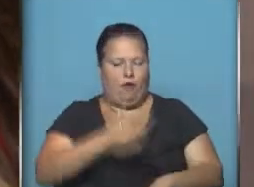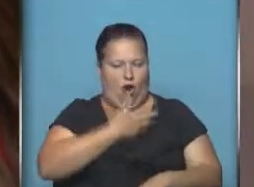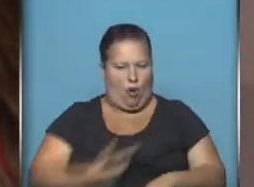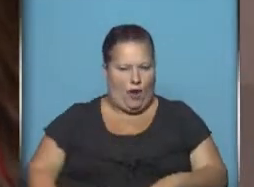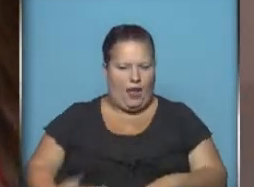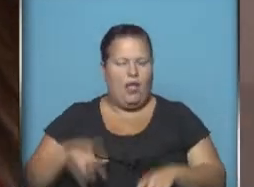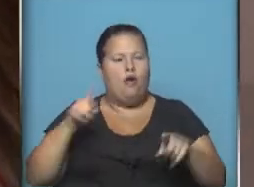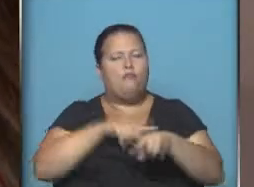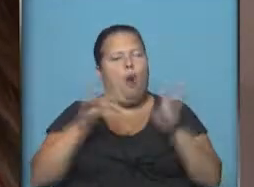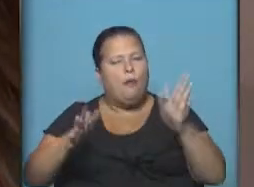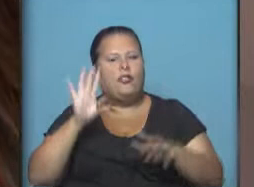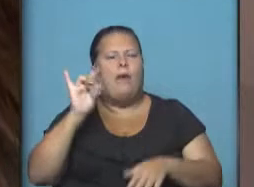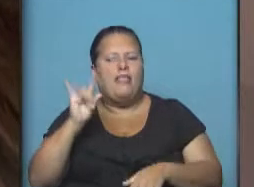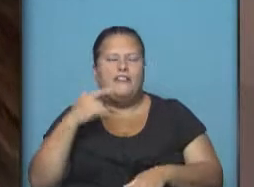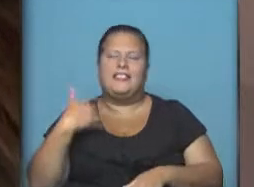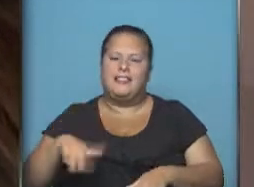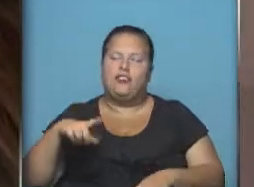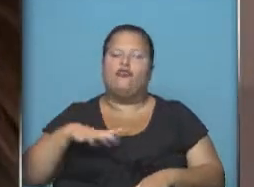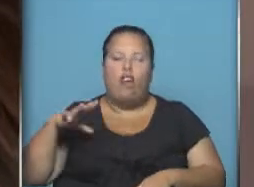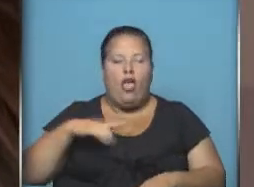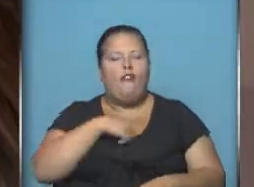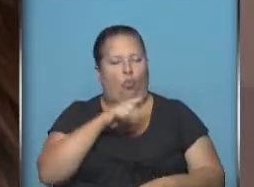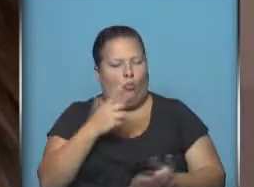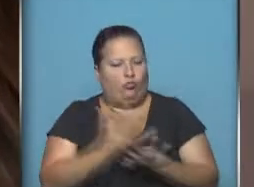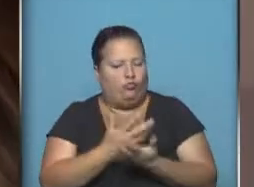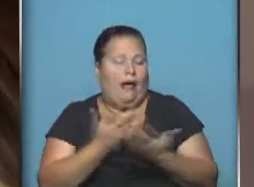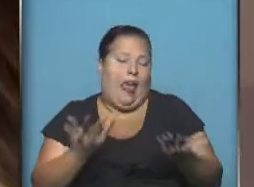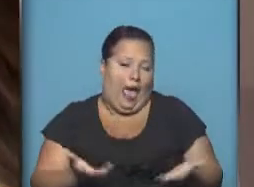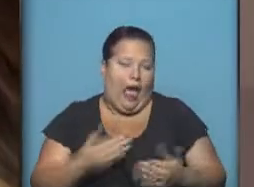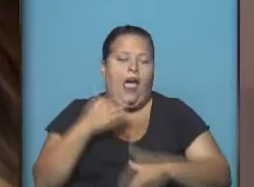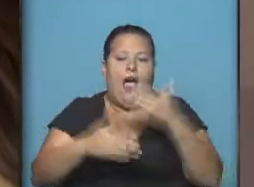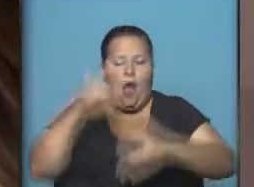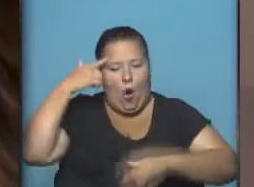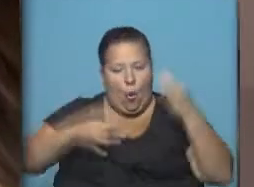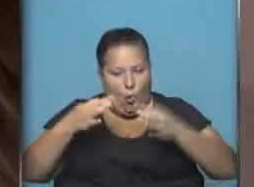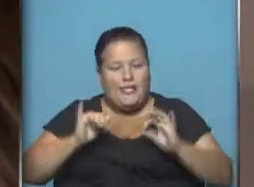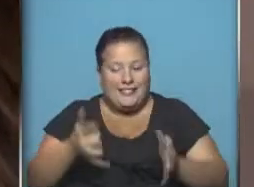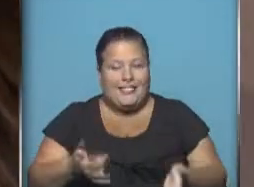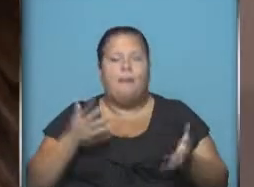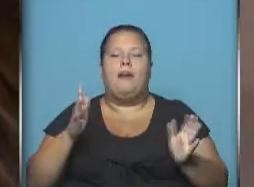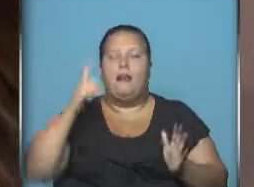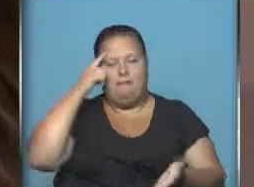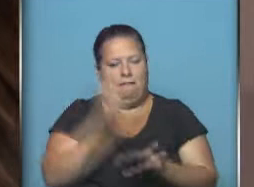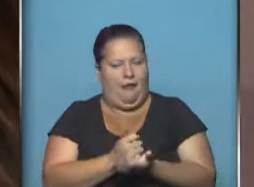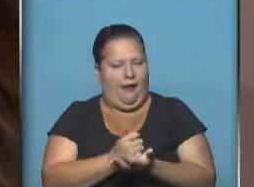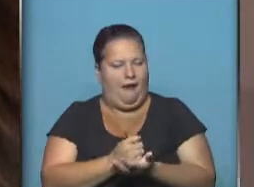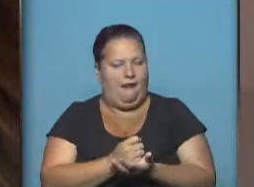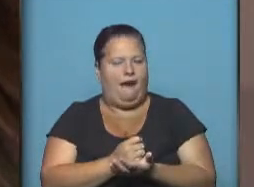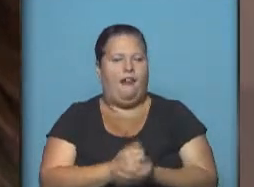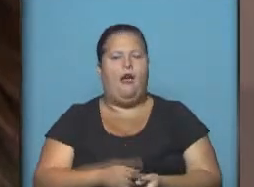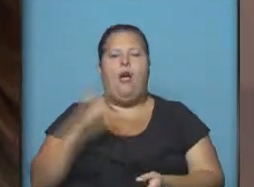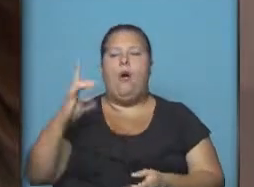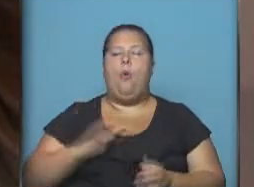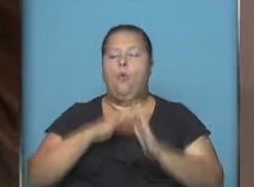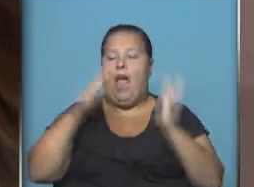de las etapas más difíciles, más duras, que todavía duelen, claro, porque se avanzó en la justicia, pero todavía queda. Como es un